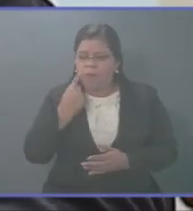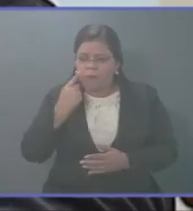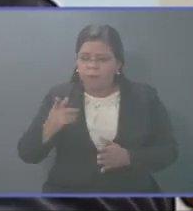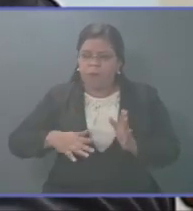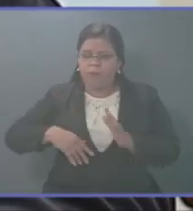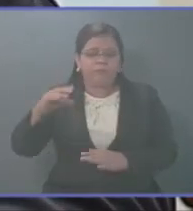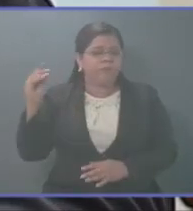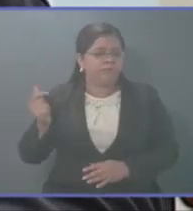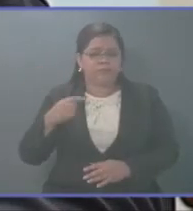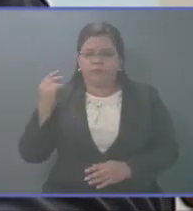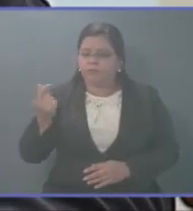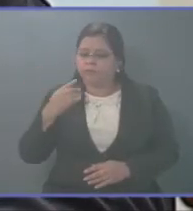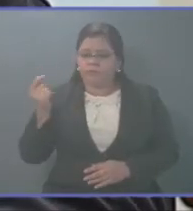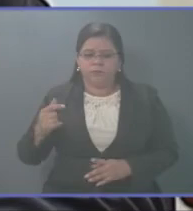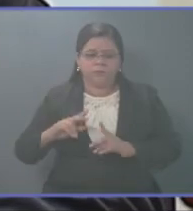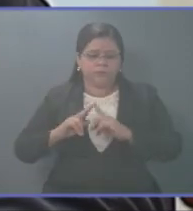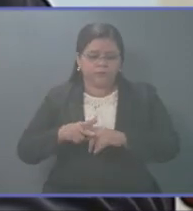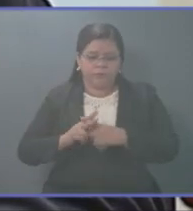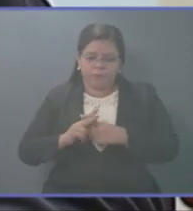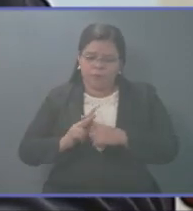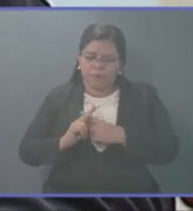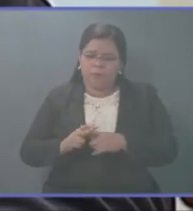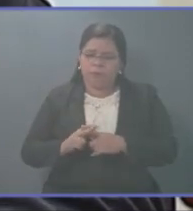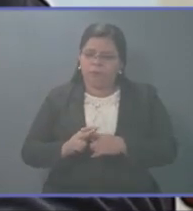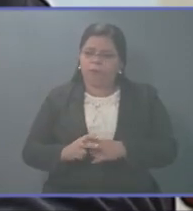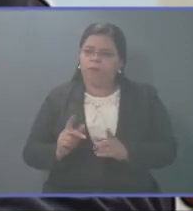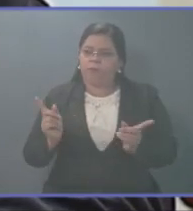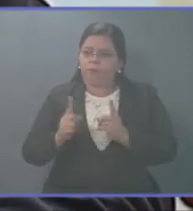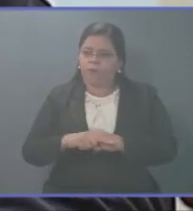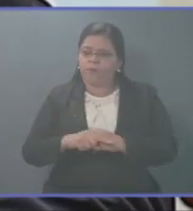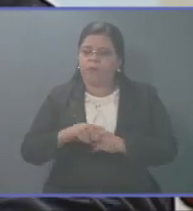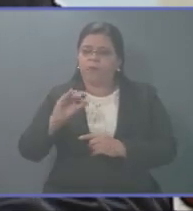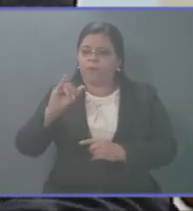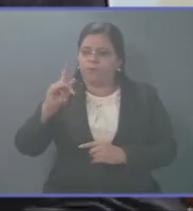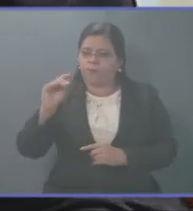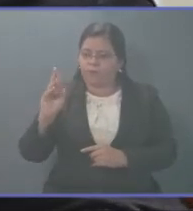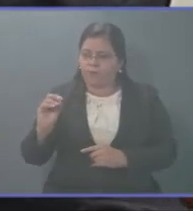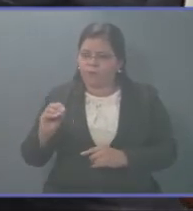prioridad de vida en dar el mantenimiento y esos cambios de filtros? Muchas gracias.